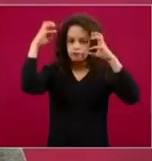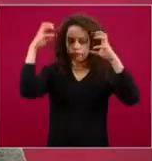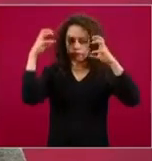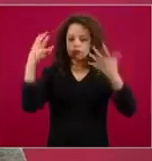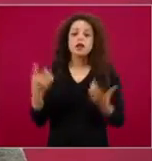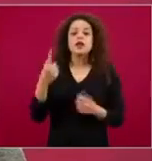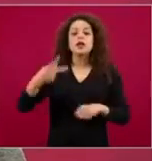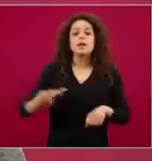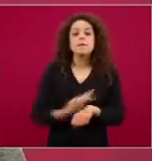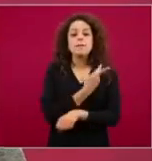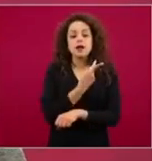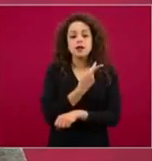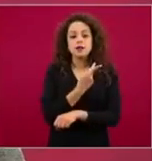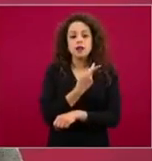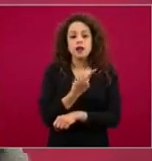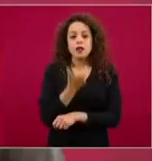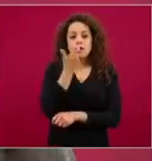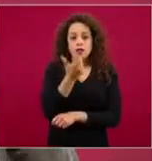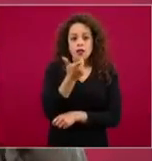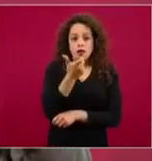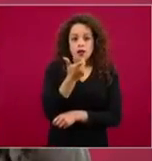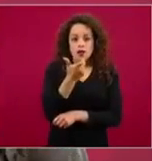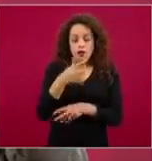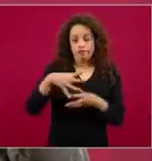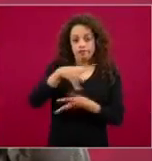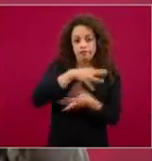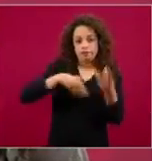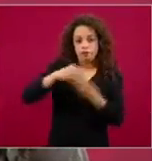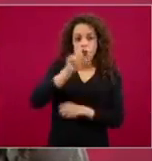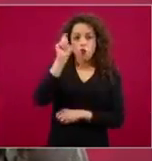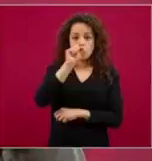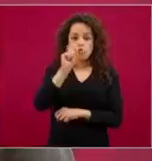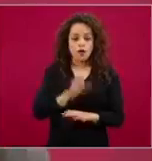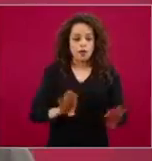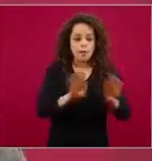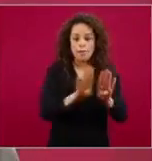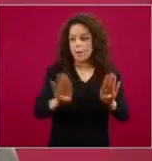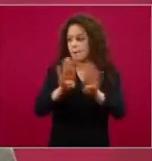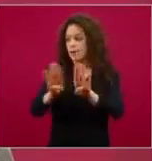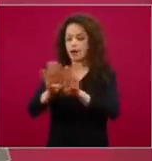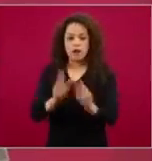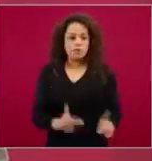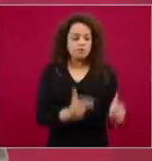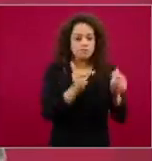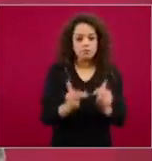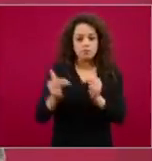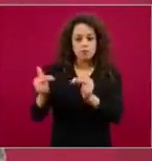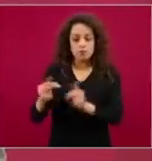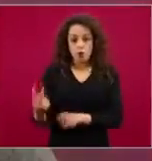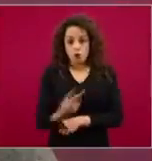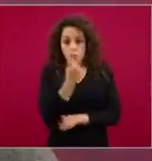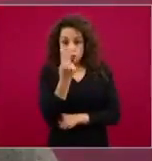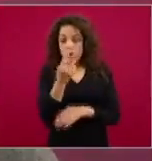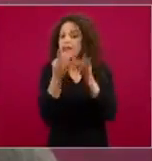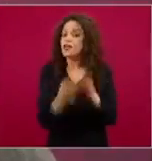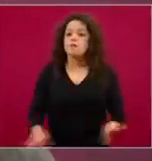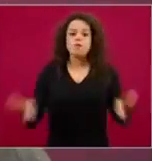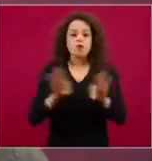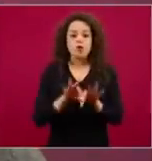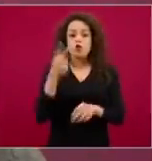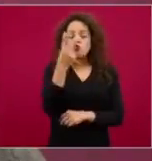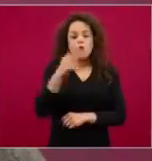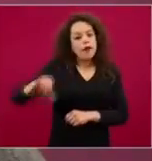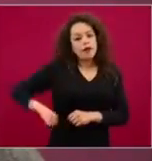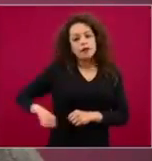confinamiento en la economía. Los dos elementos son importantes y los dos son de interés público. No debe quedar